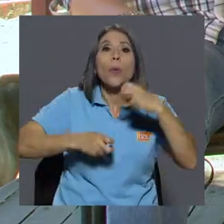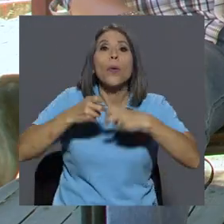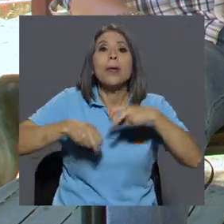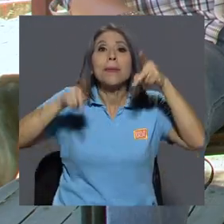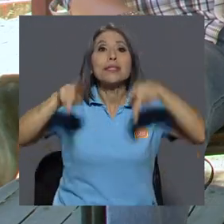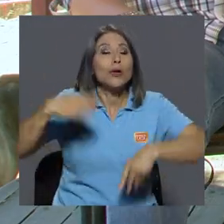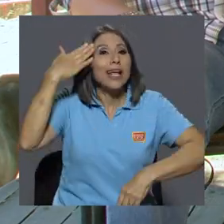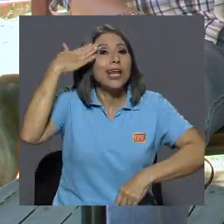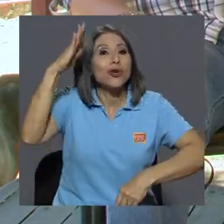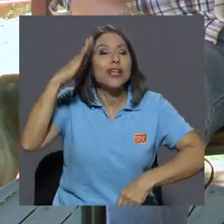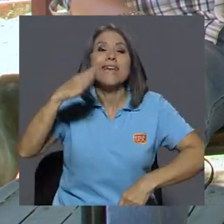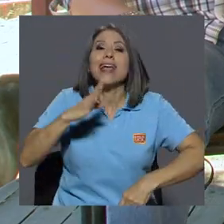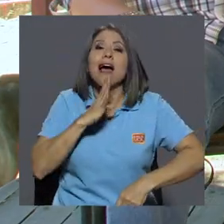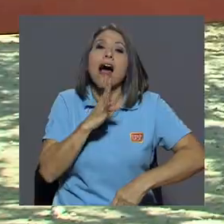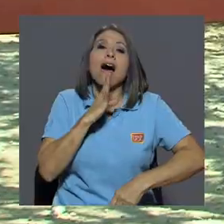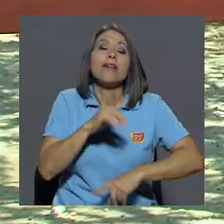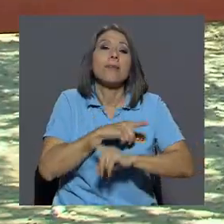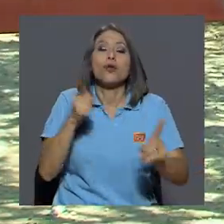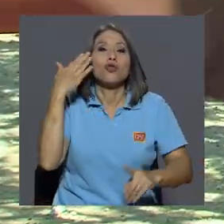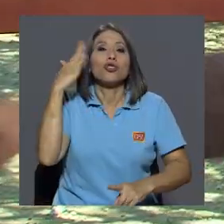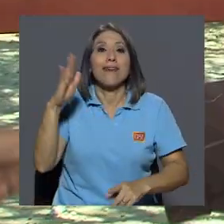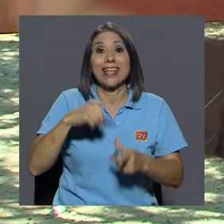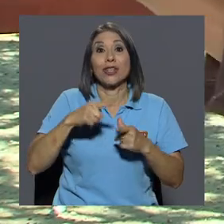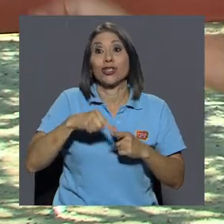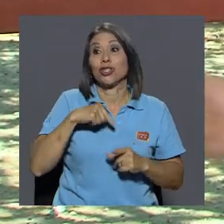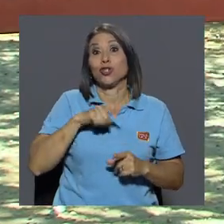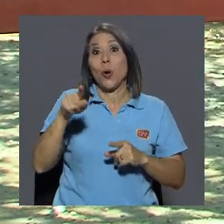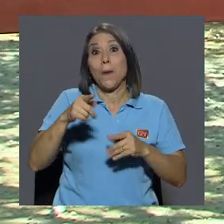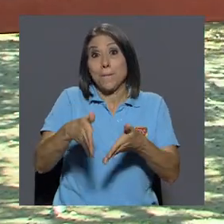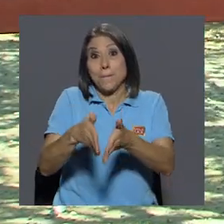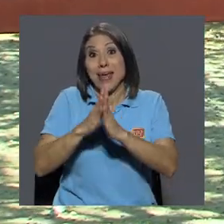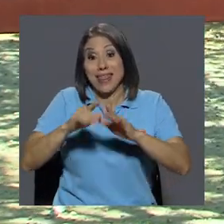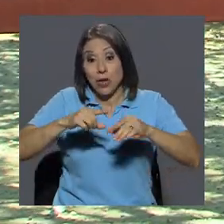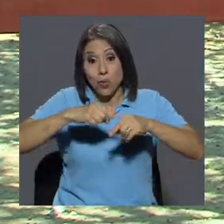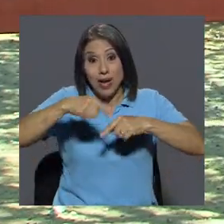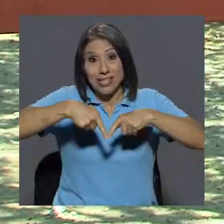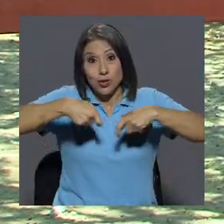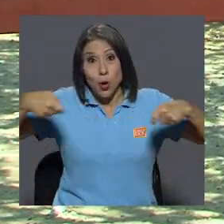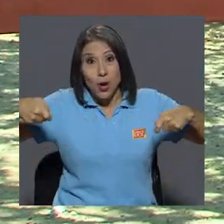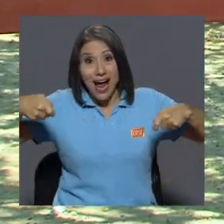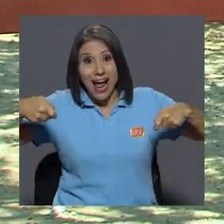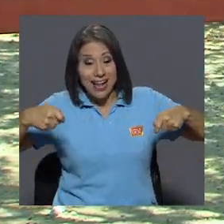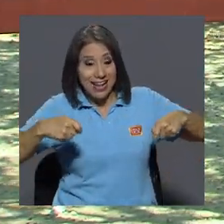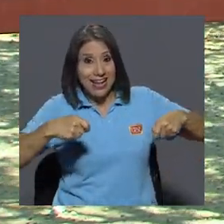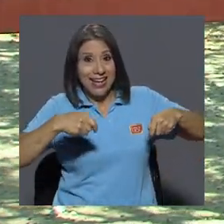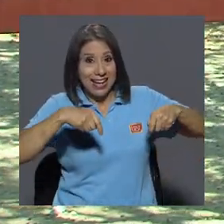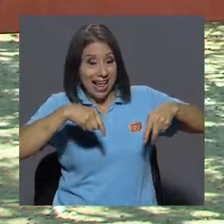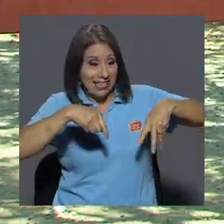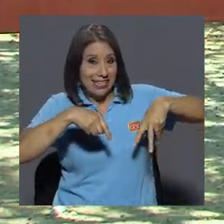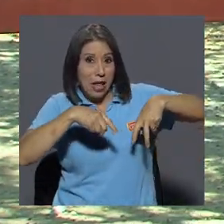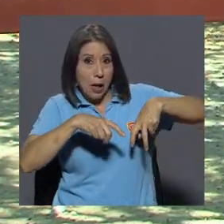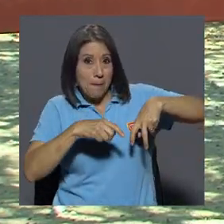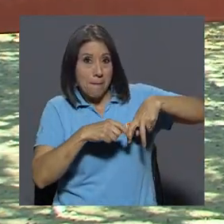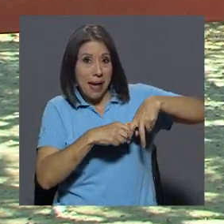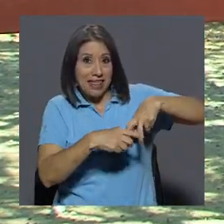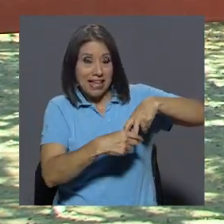no sabe. Entonces me fui, pedí una soga, pum, le amarré las patas, ayúdenme, que el toro echado.